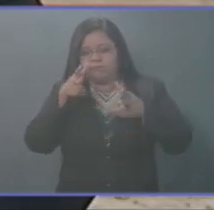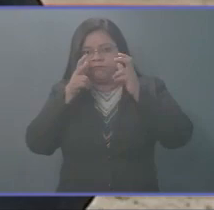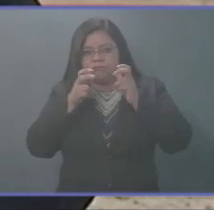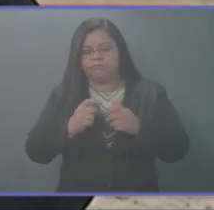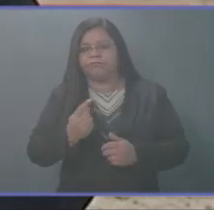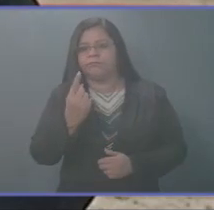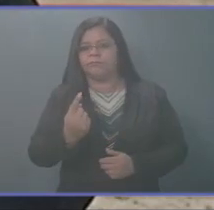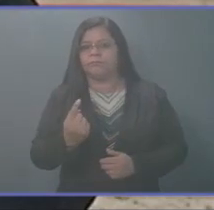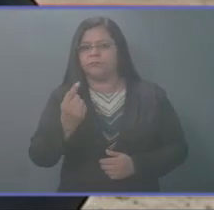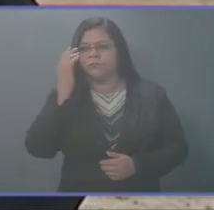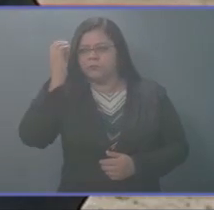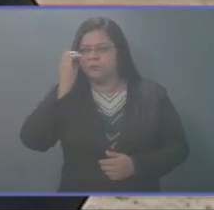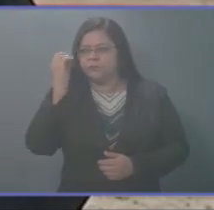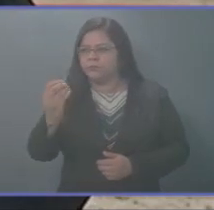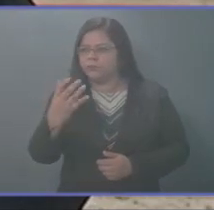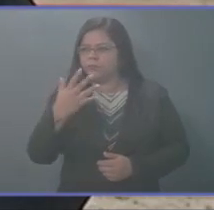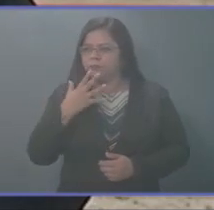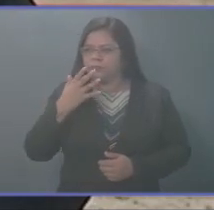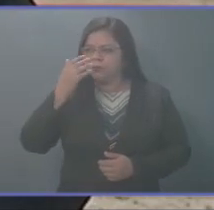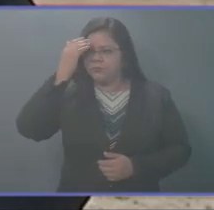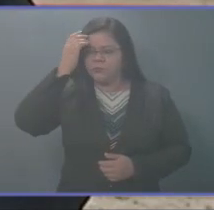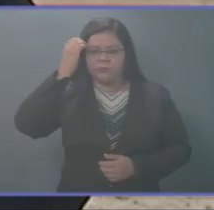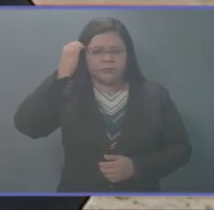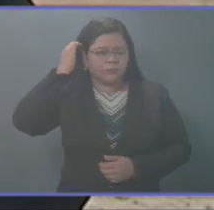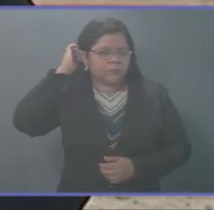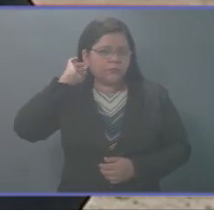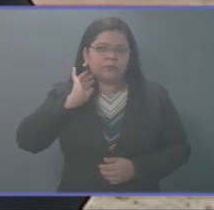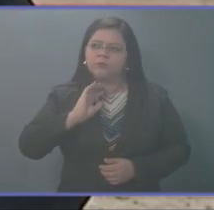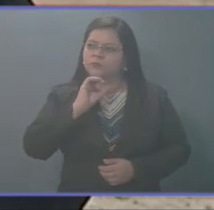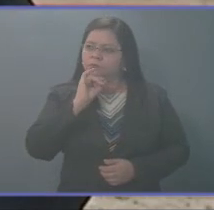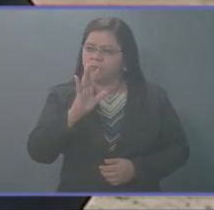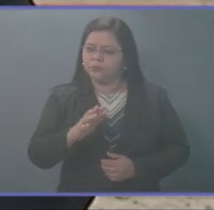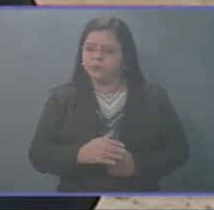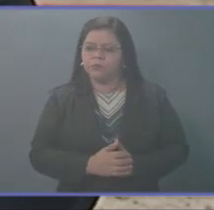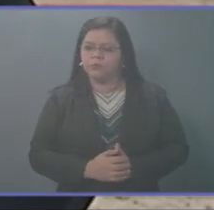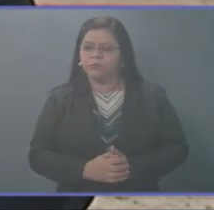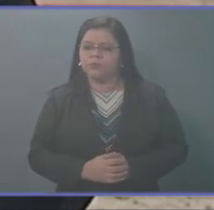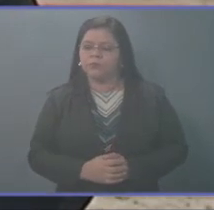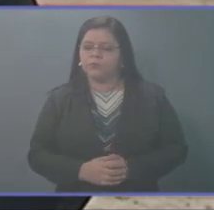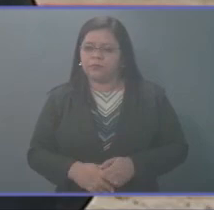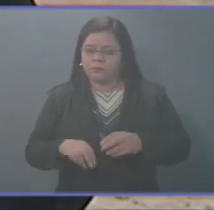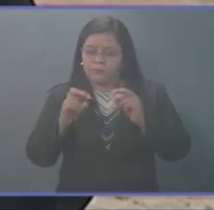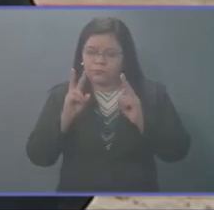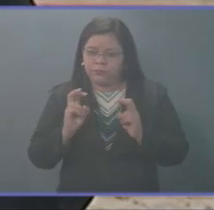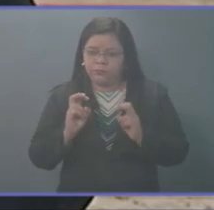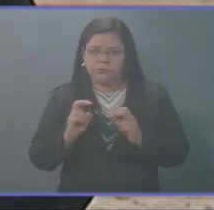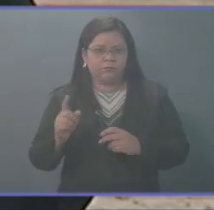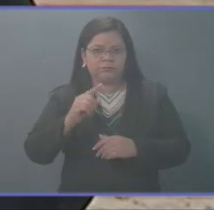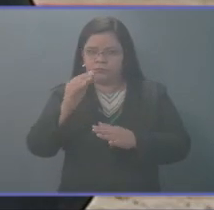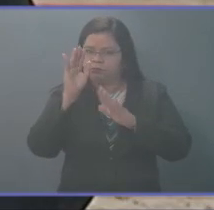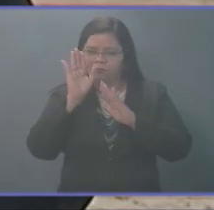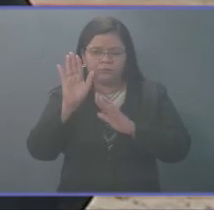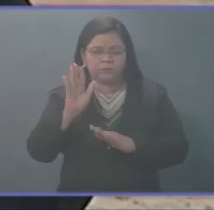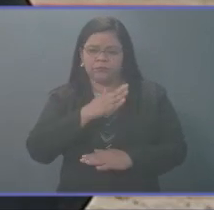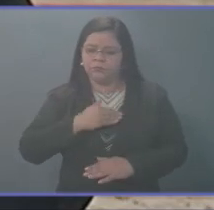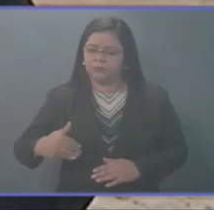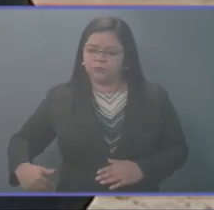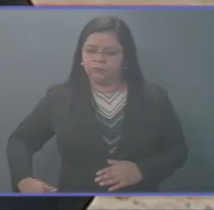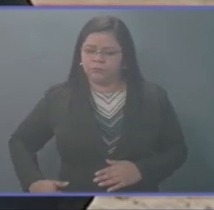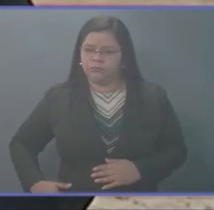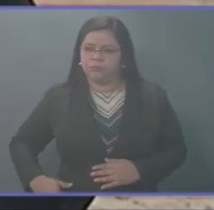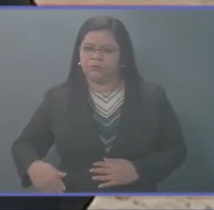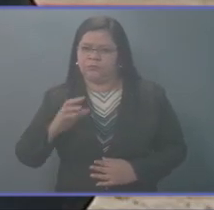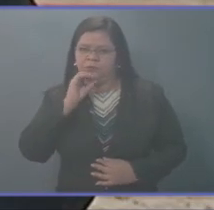alocuciones como la que acabo de escuchar, ¿verdad? Hablar y referirse de forma irrespetuosa al señor presidente como que